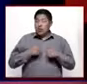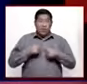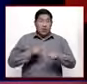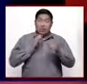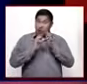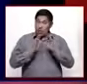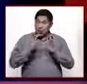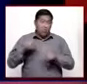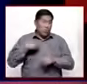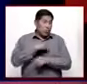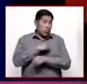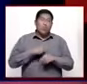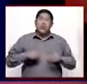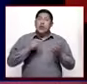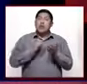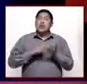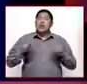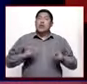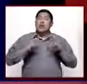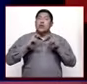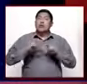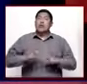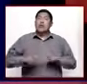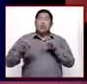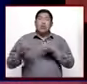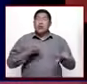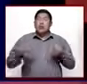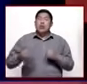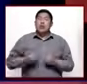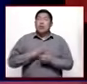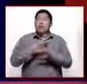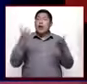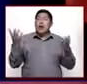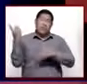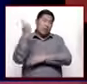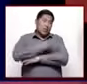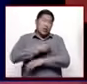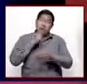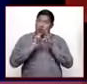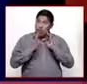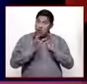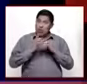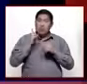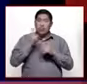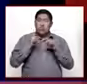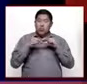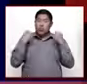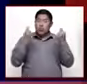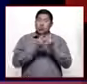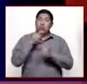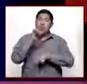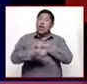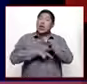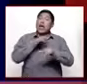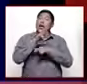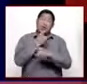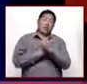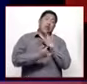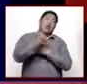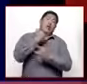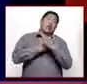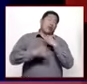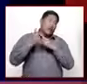hablando nosotros acerca de esta investigación que venimos realizando hace varios días. Y hablamos de una red de estafadores que operan en